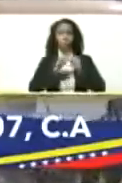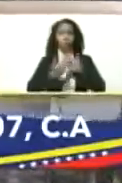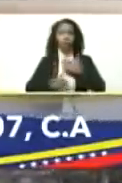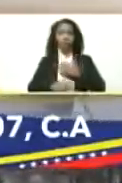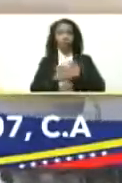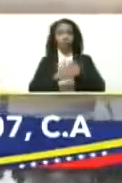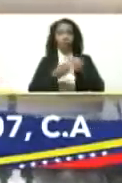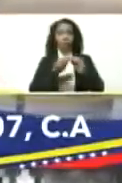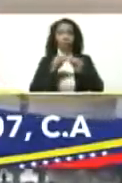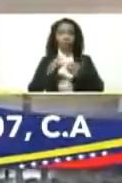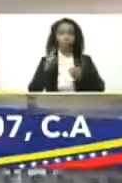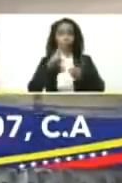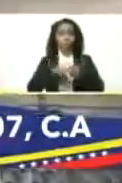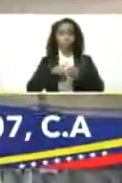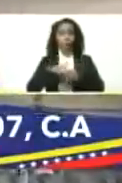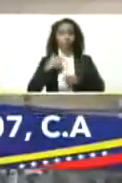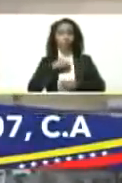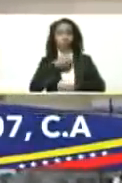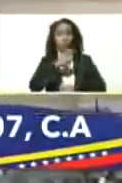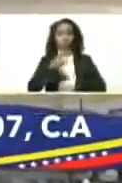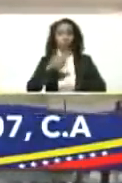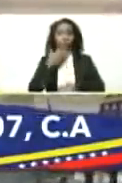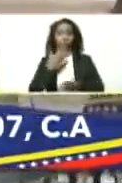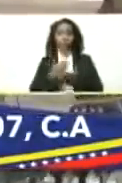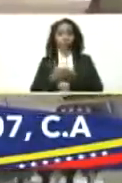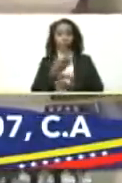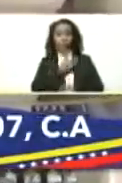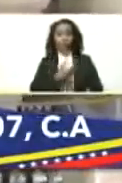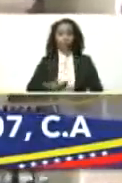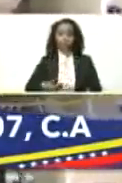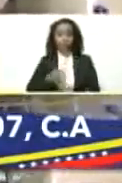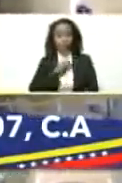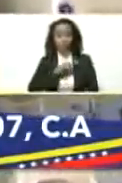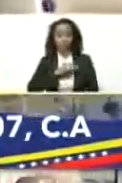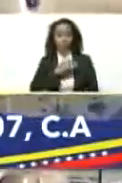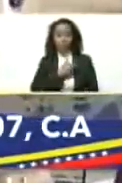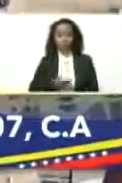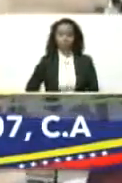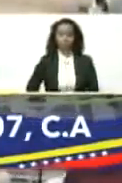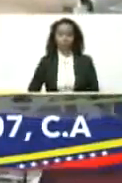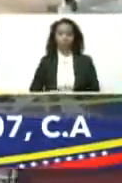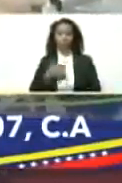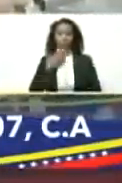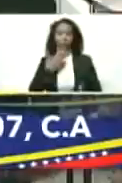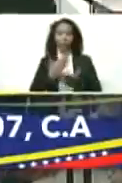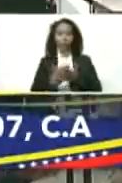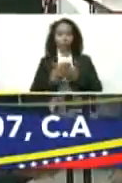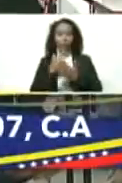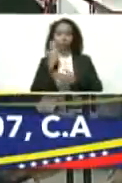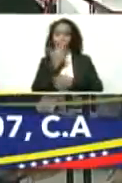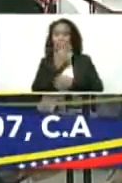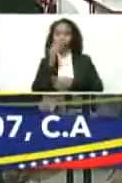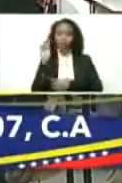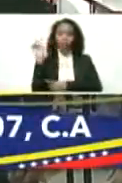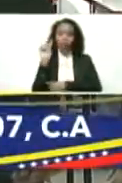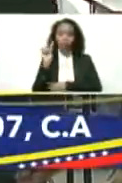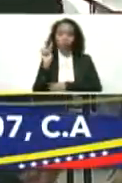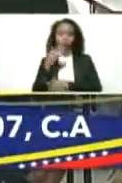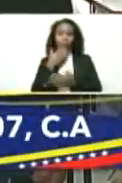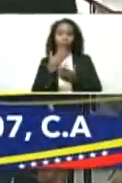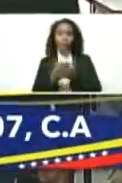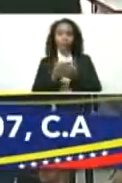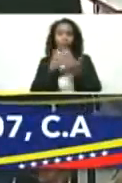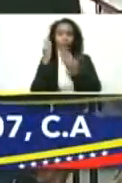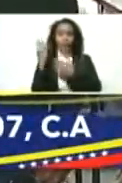y empleando a nuestra gente. Muchas gracias, señor presidente. Gracias a Vitrina Venezuela, gracias a